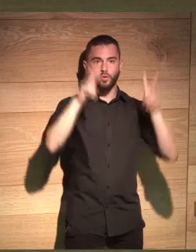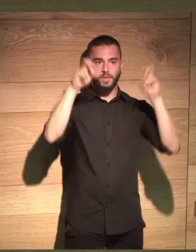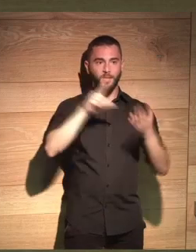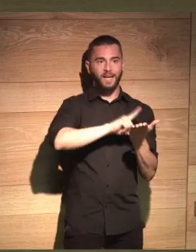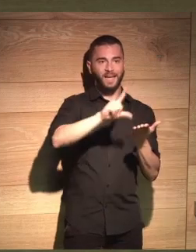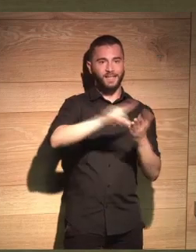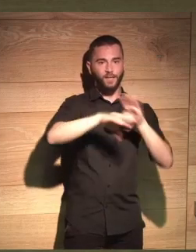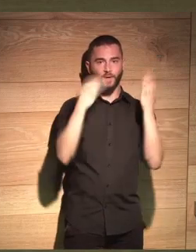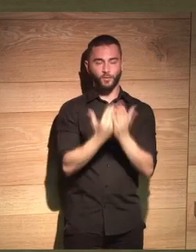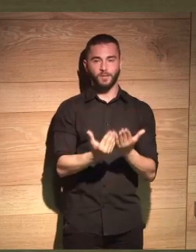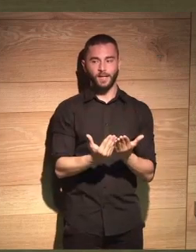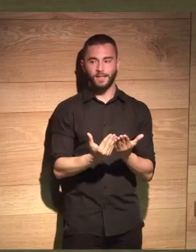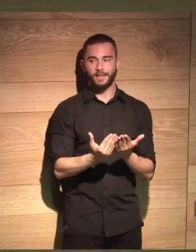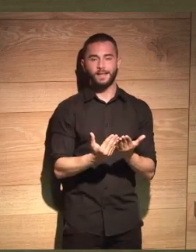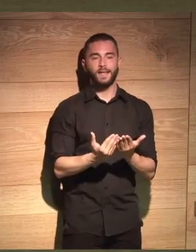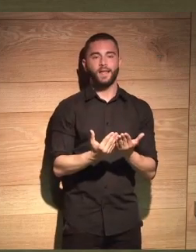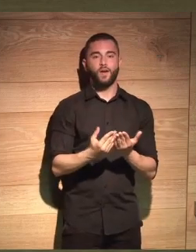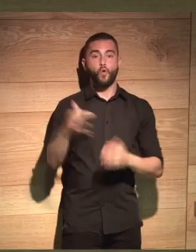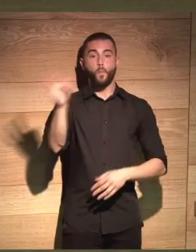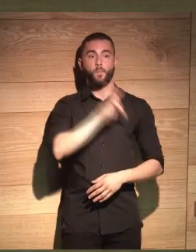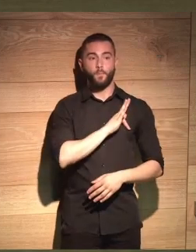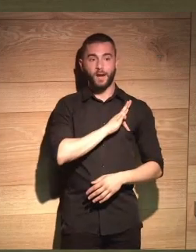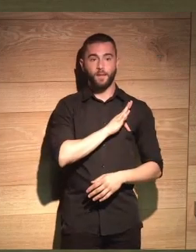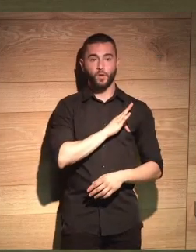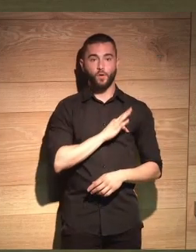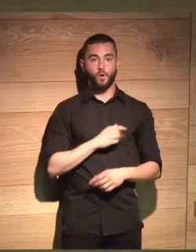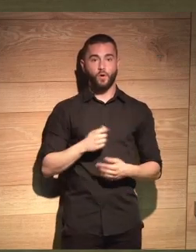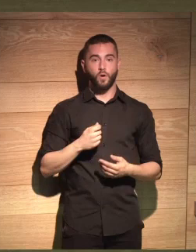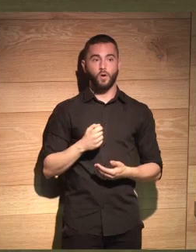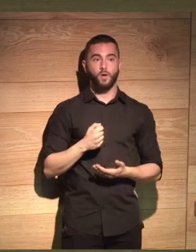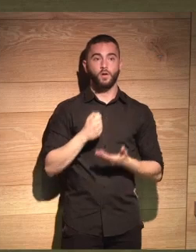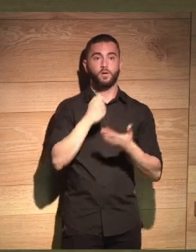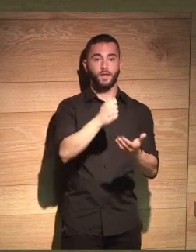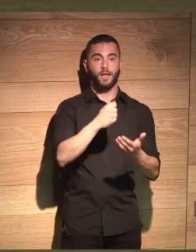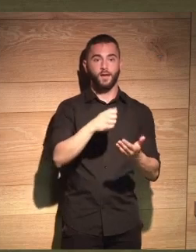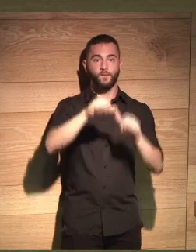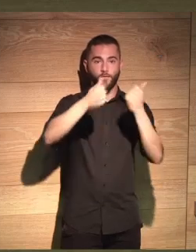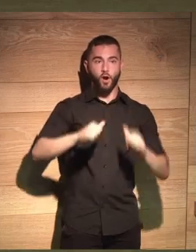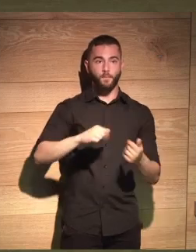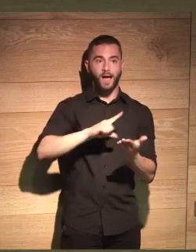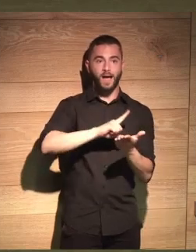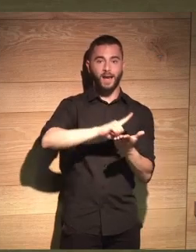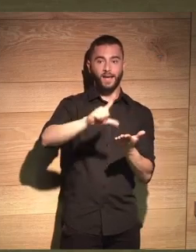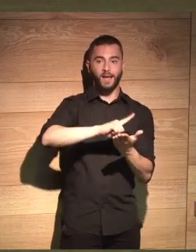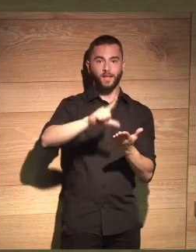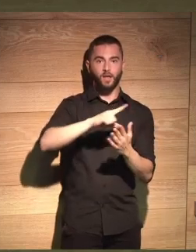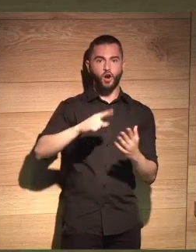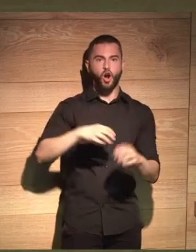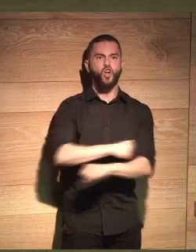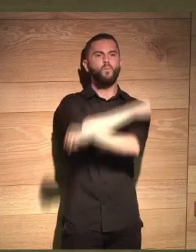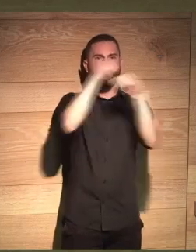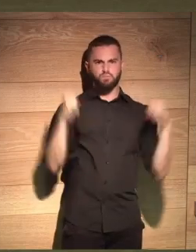literatura mundial, recibir un premio es la manera menos literaria de conseguir canonicidad, pero aún así tiene un